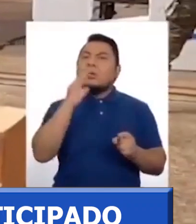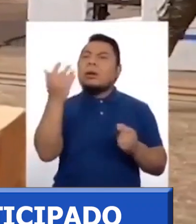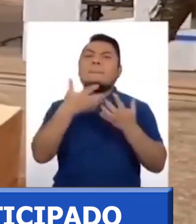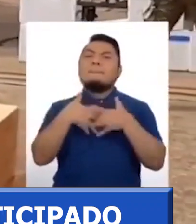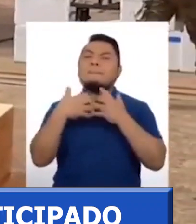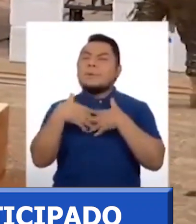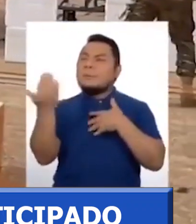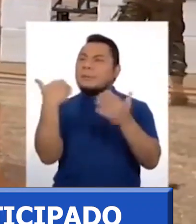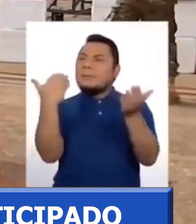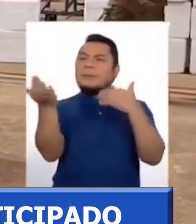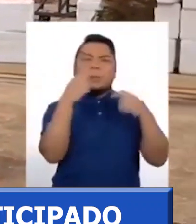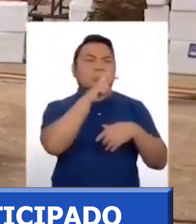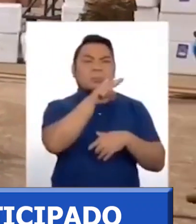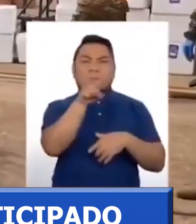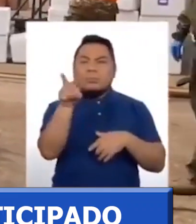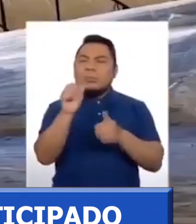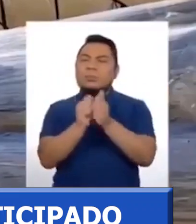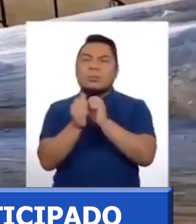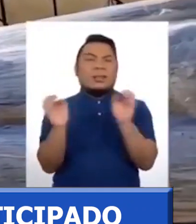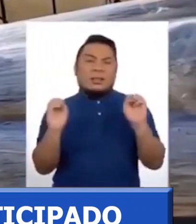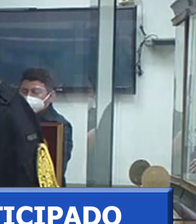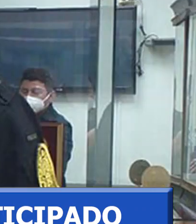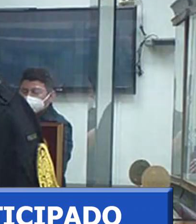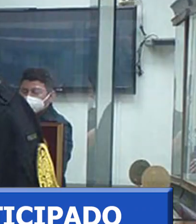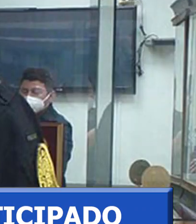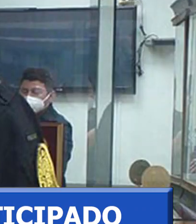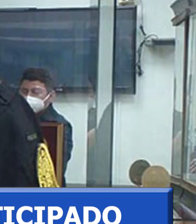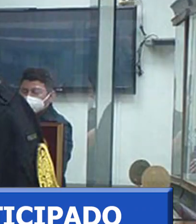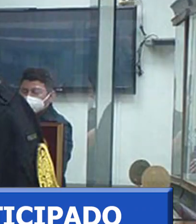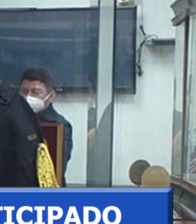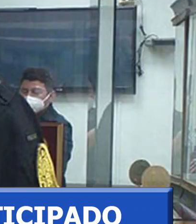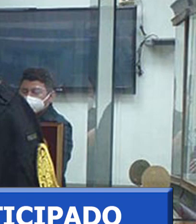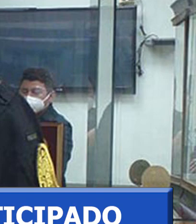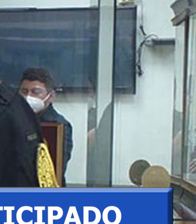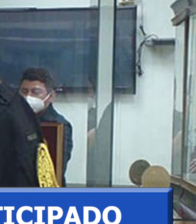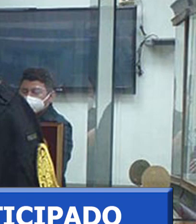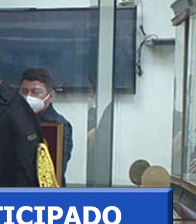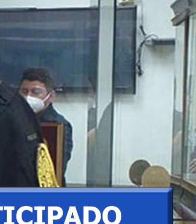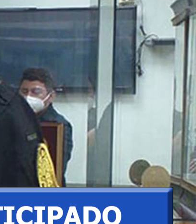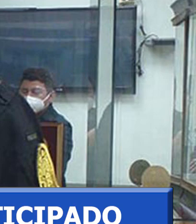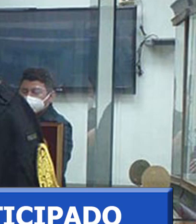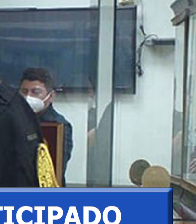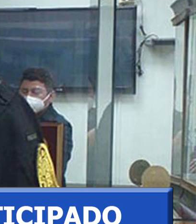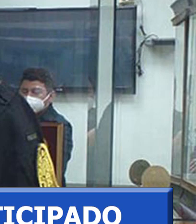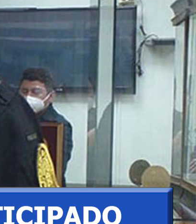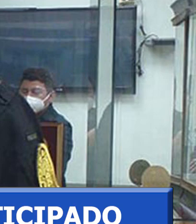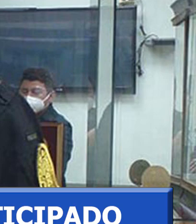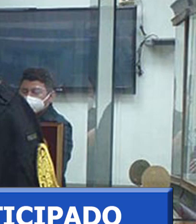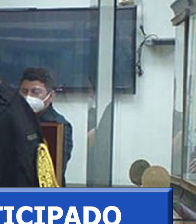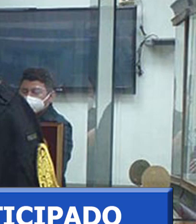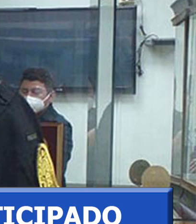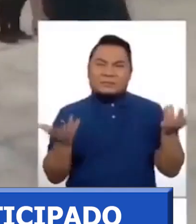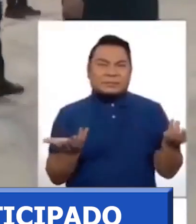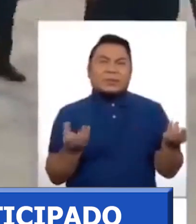español fue relacionado con el excomandante general Luis Vera Llerana, quien tenía como brazo derecho al coronel Edwin